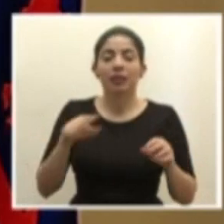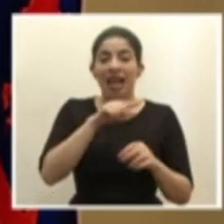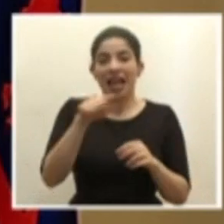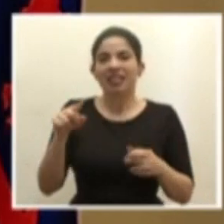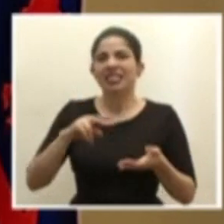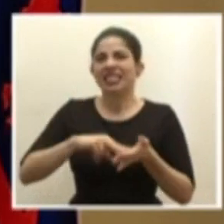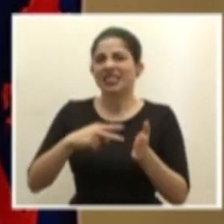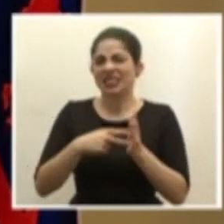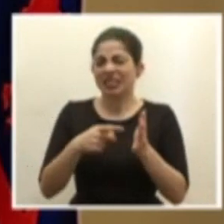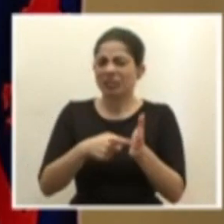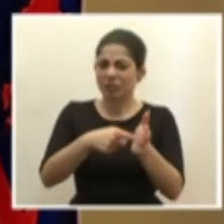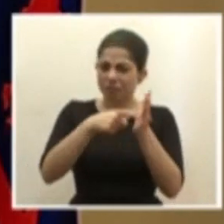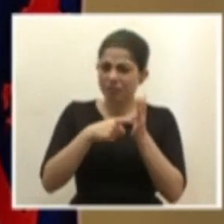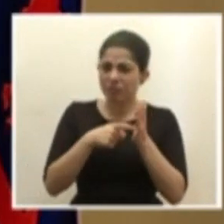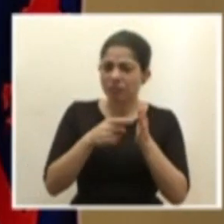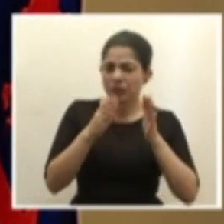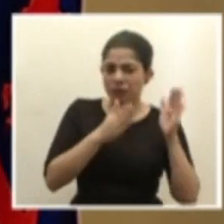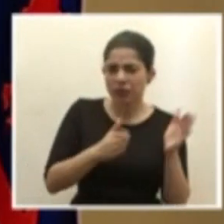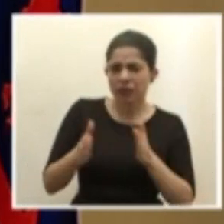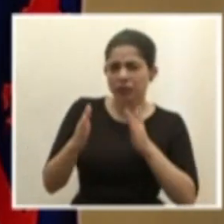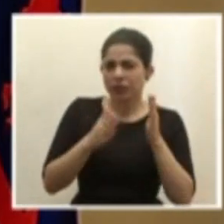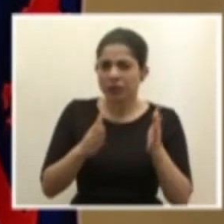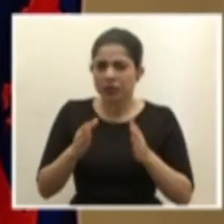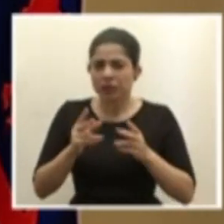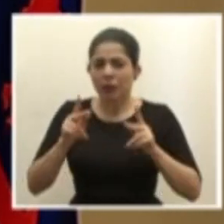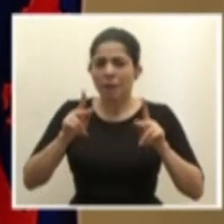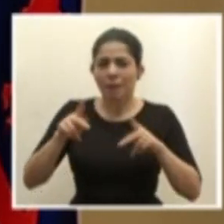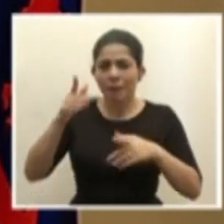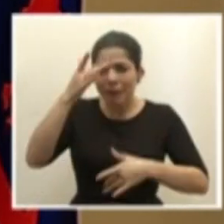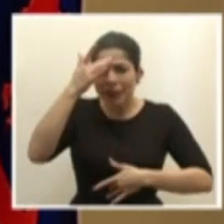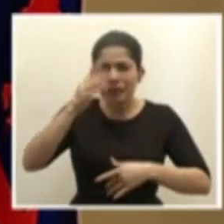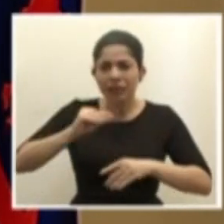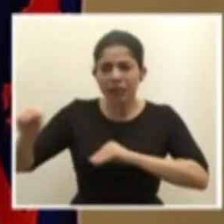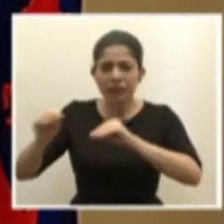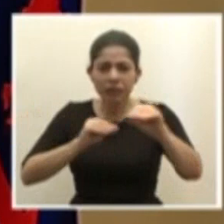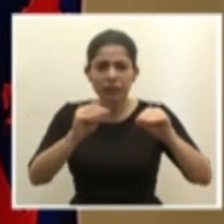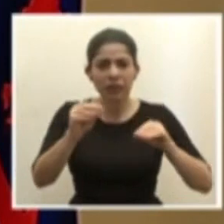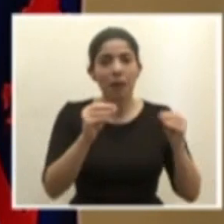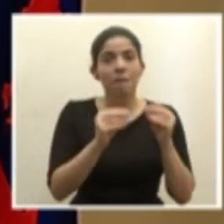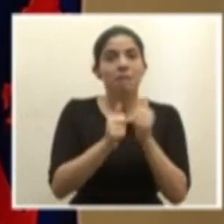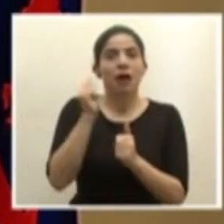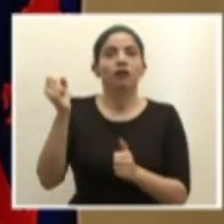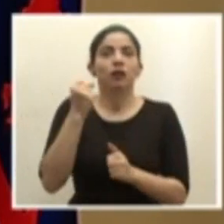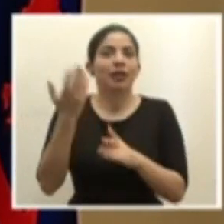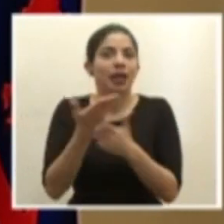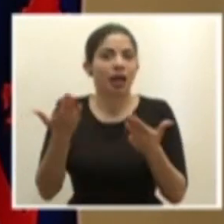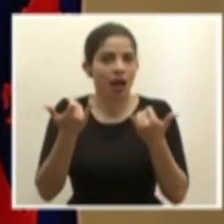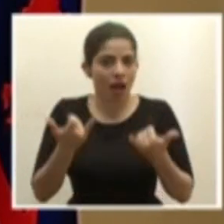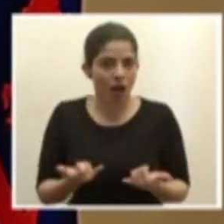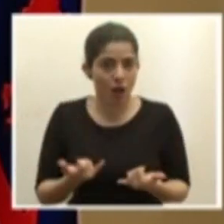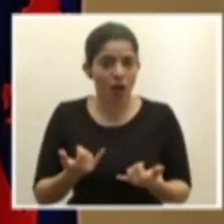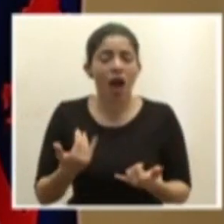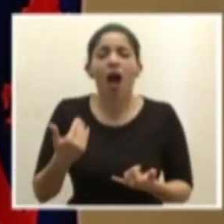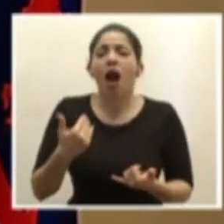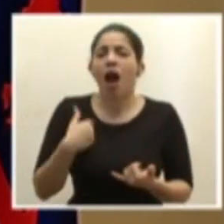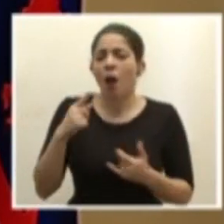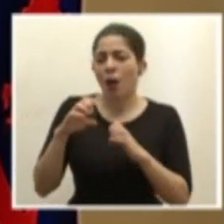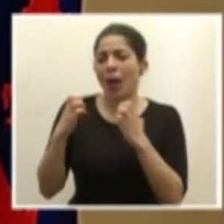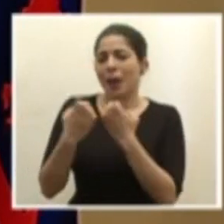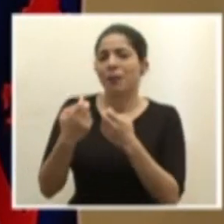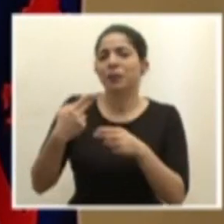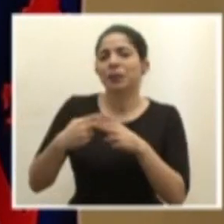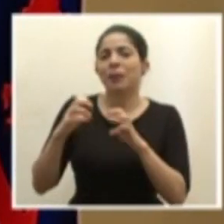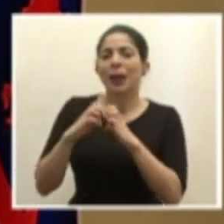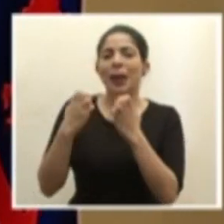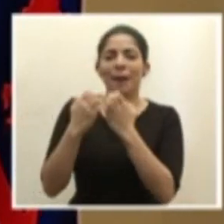componente logístico de traslado de pacientes mucho más intenso de lo que hemos tenido hasta el momento. Tenemos un equipo que le llamamos el